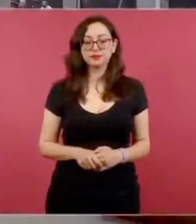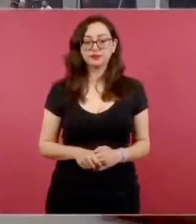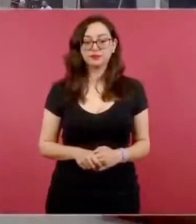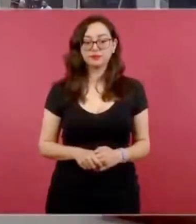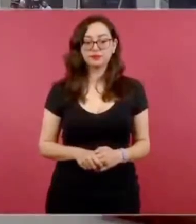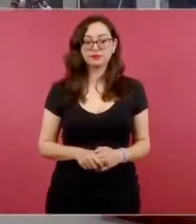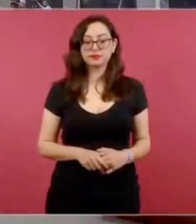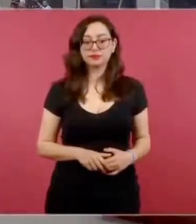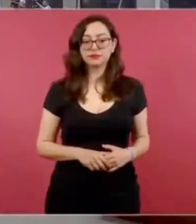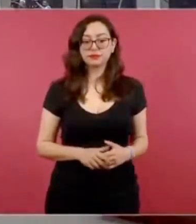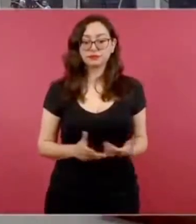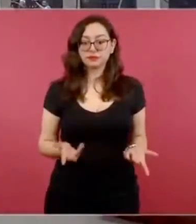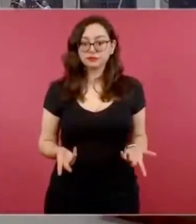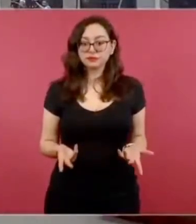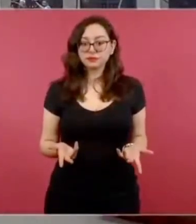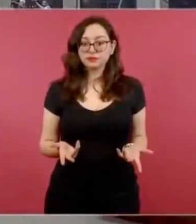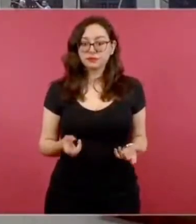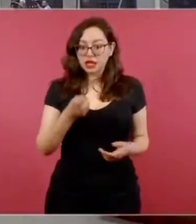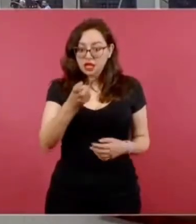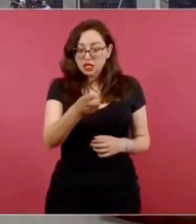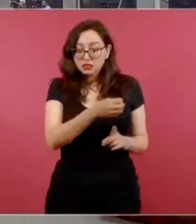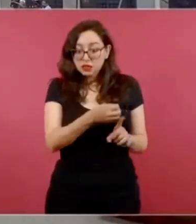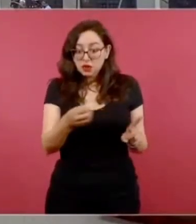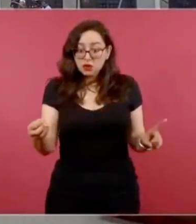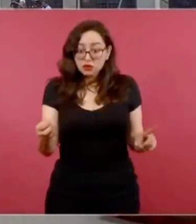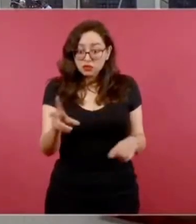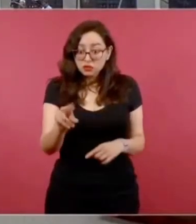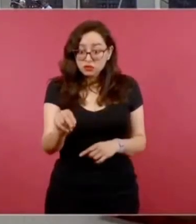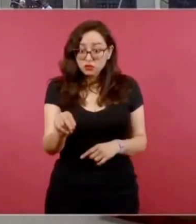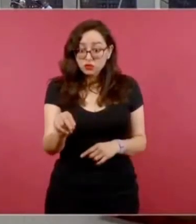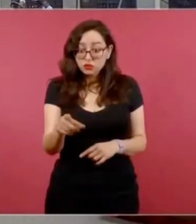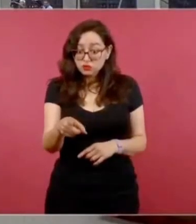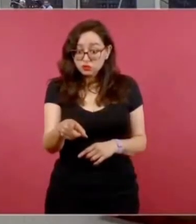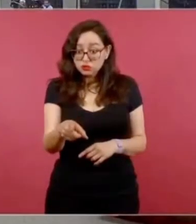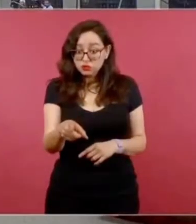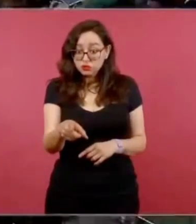¿No quedó así? ¿Tú quedaste? Sí. Ah, bueno.